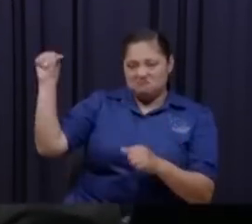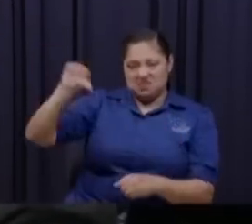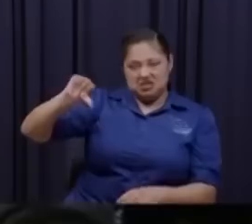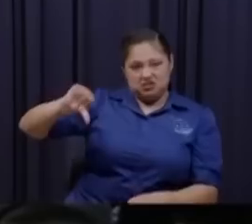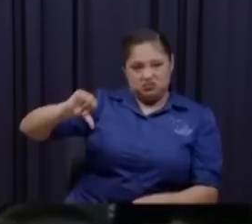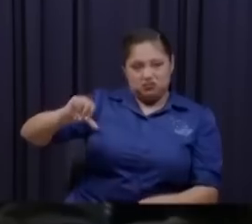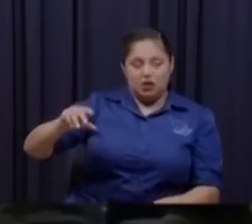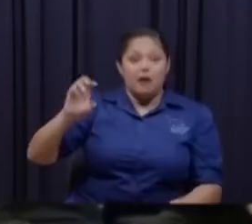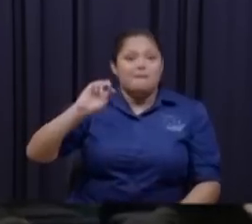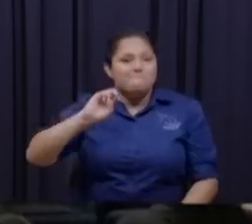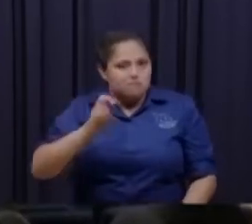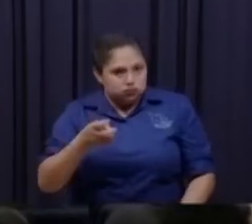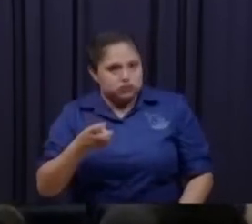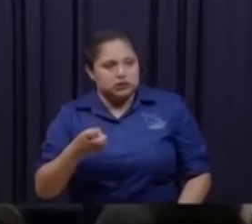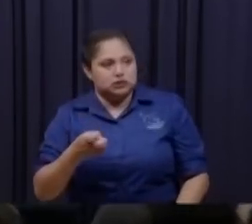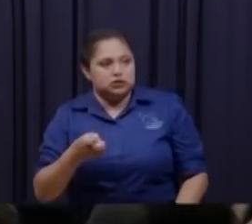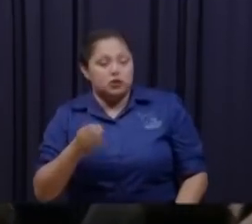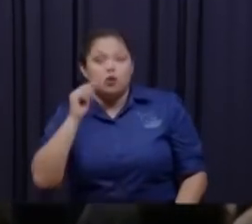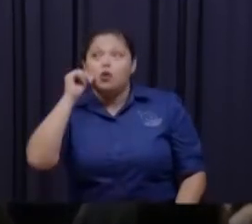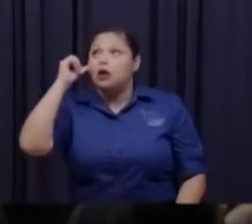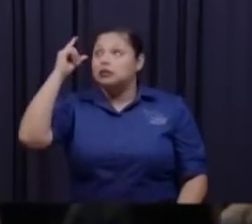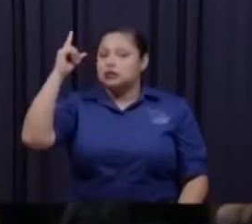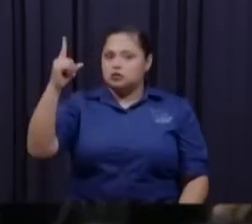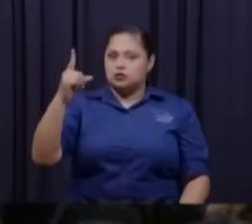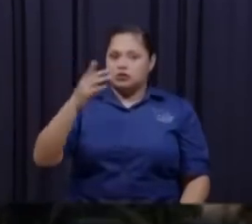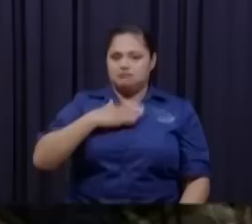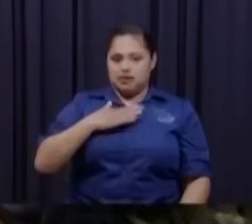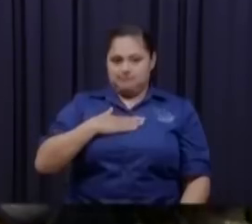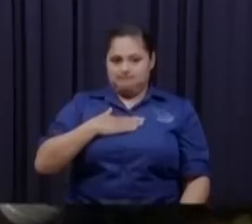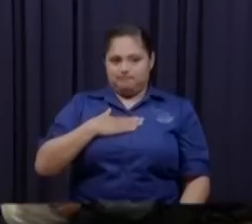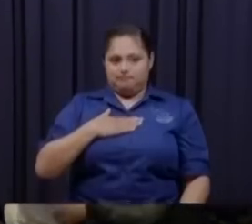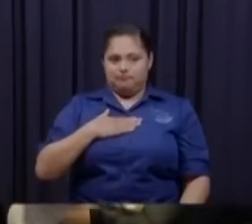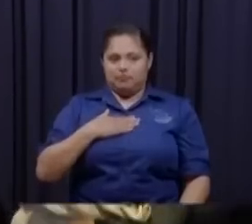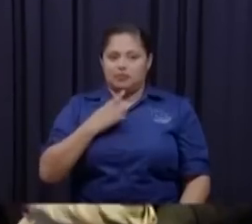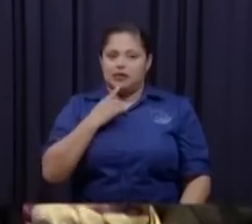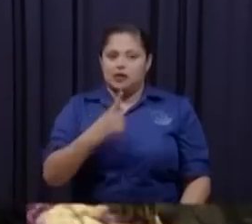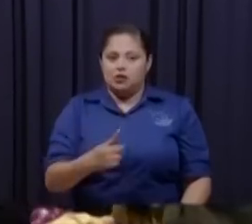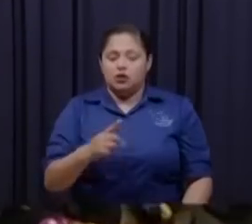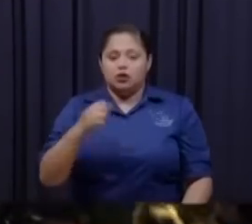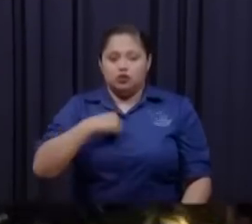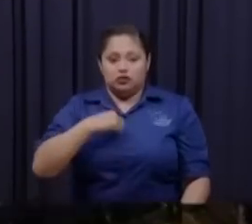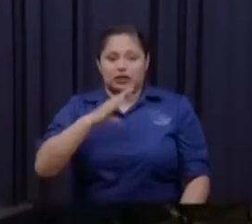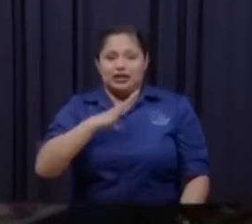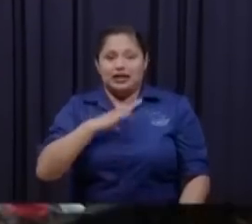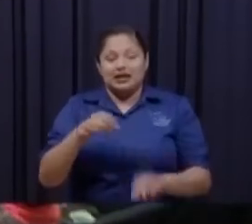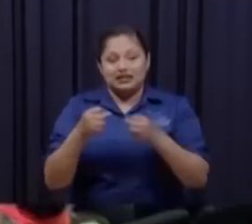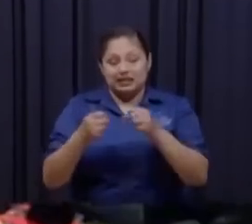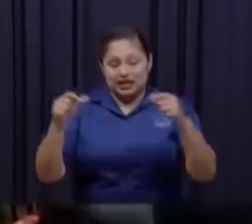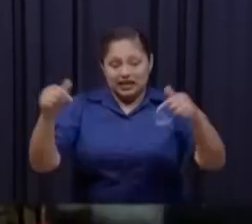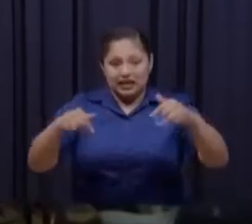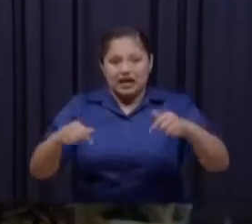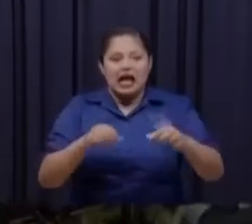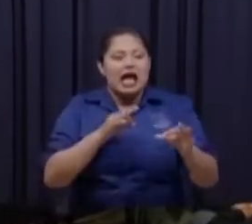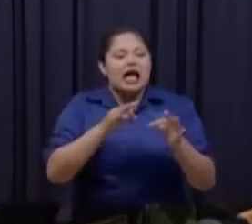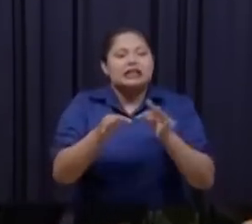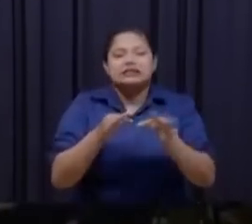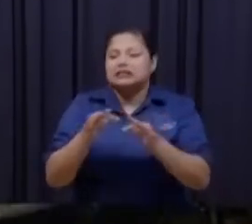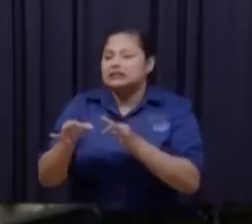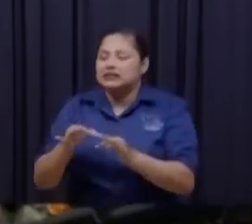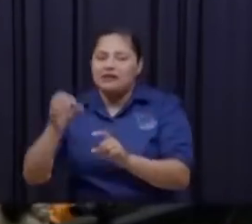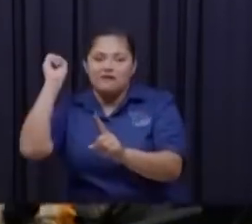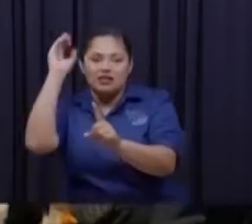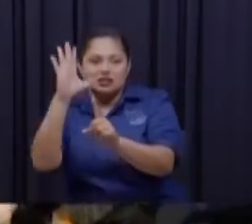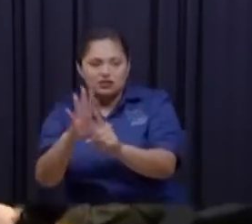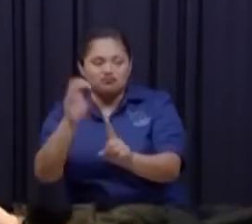Por eso el Señor me puso que lo que tenía yo que hacer aquí era explicarles la bendición,